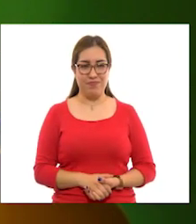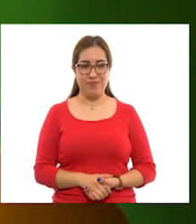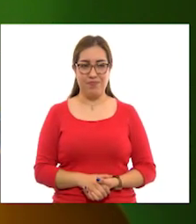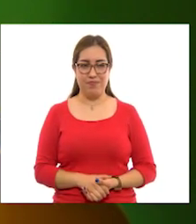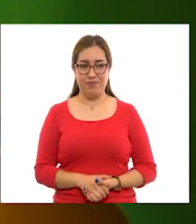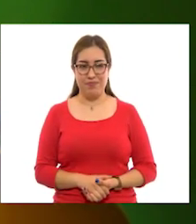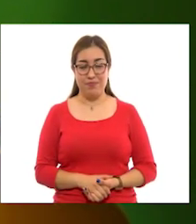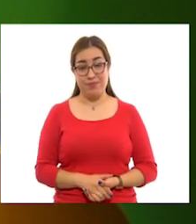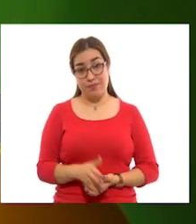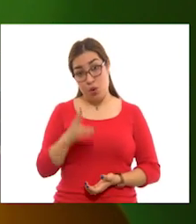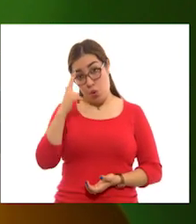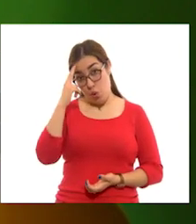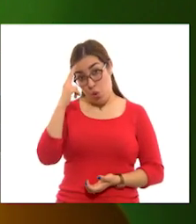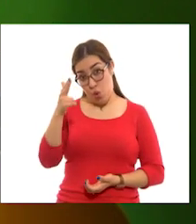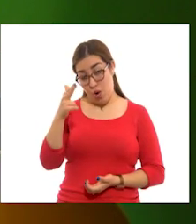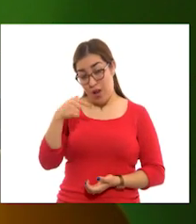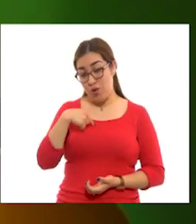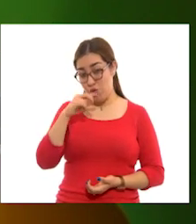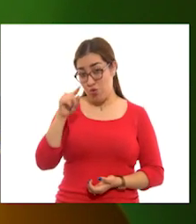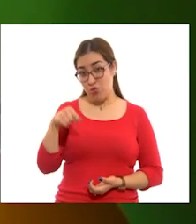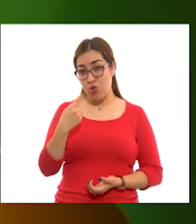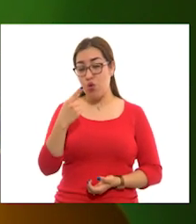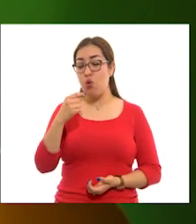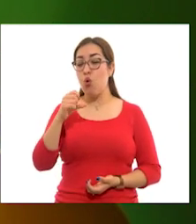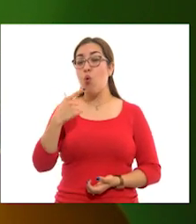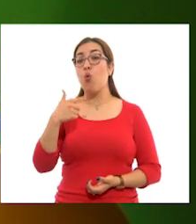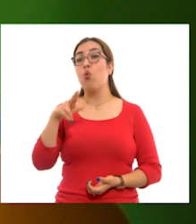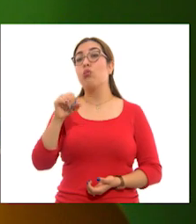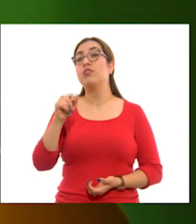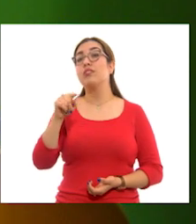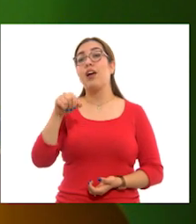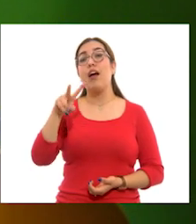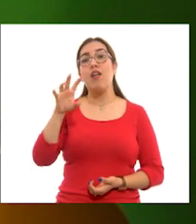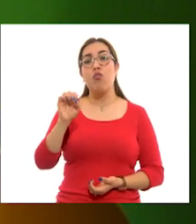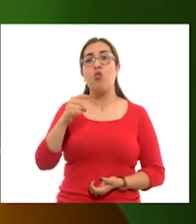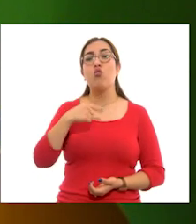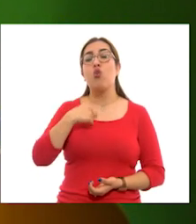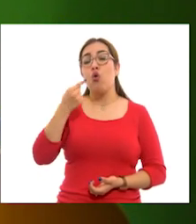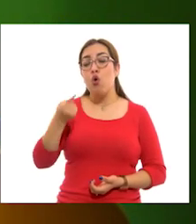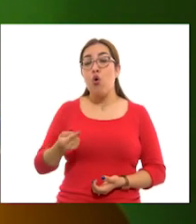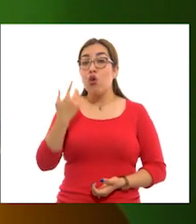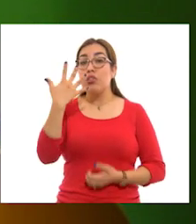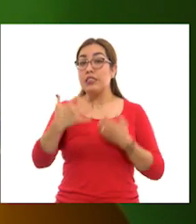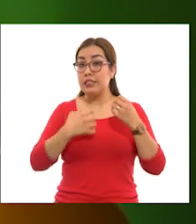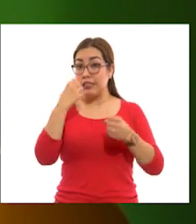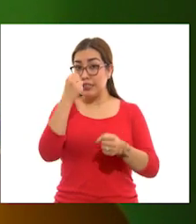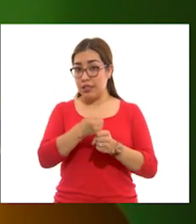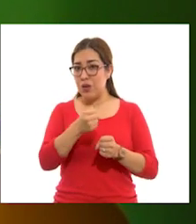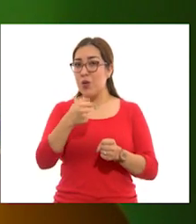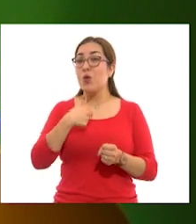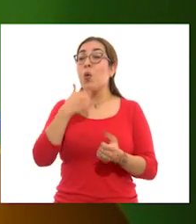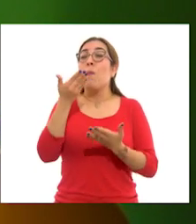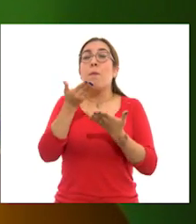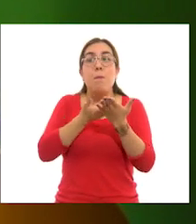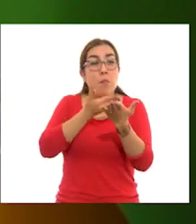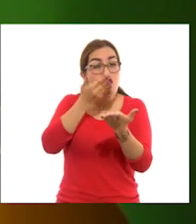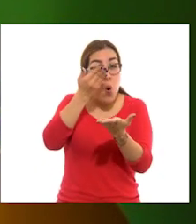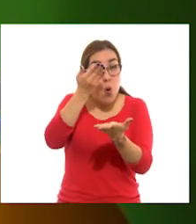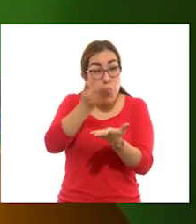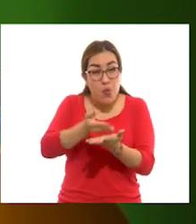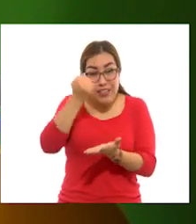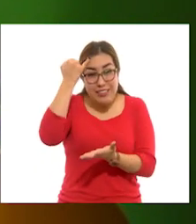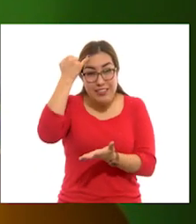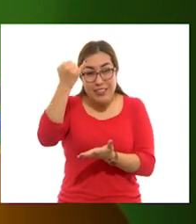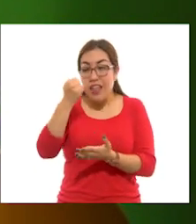Hola, soy Gustavo y tengo cinco años. Les propongo jugar a... ¿Qué